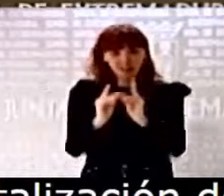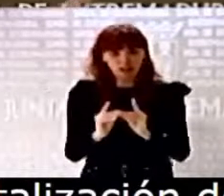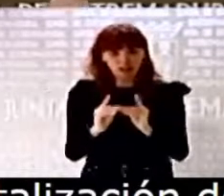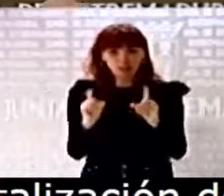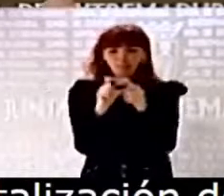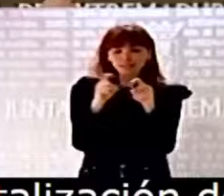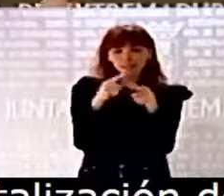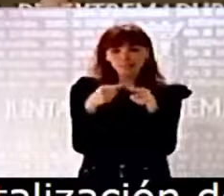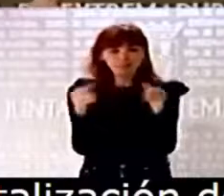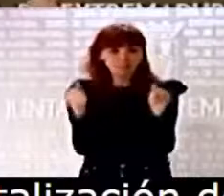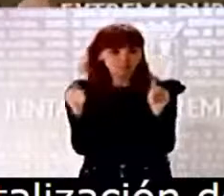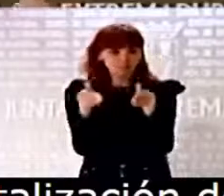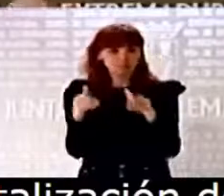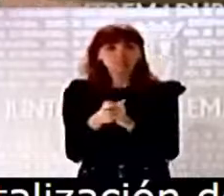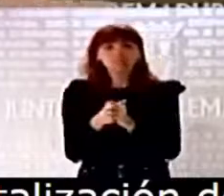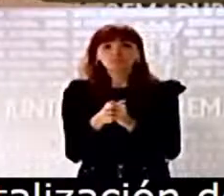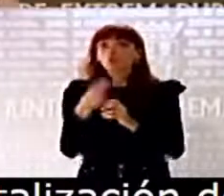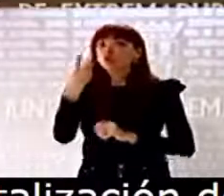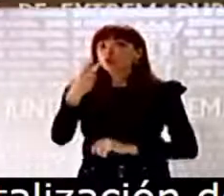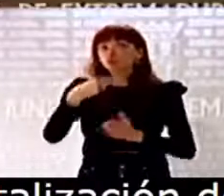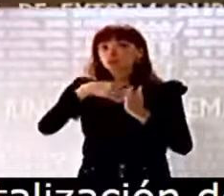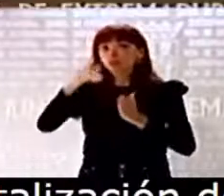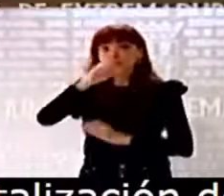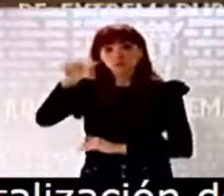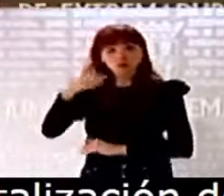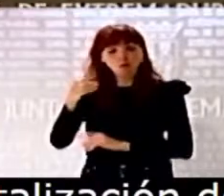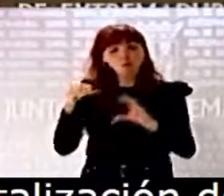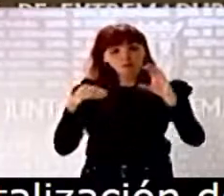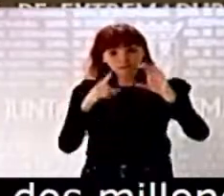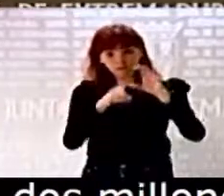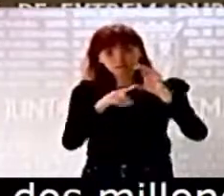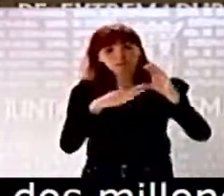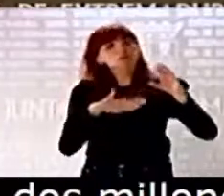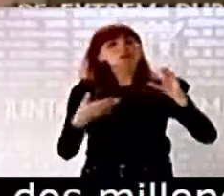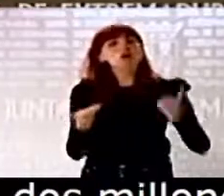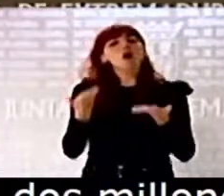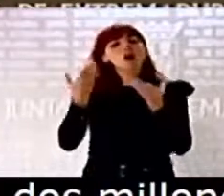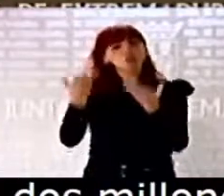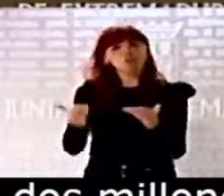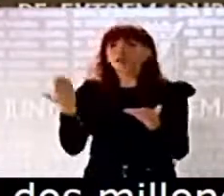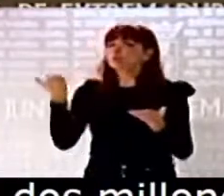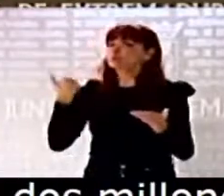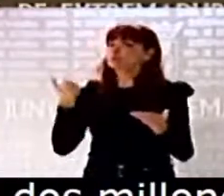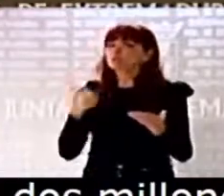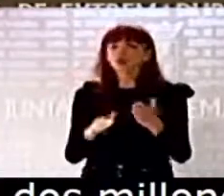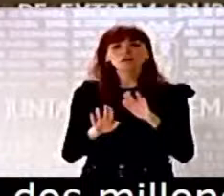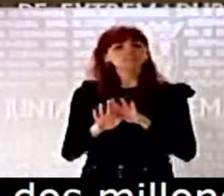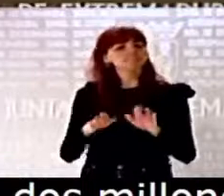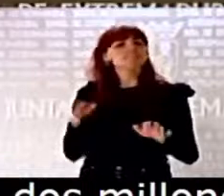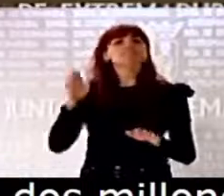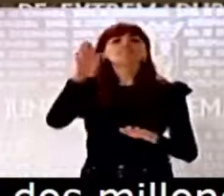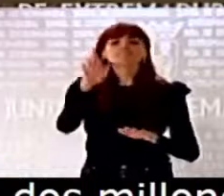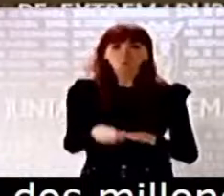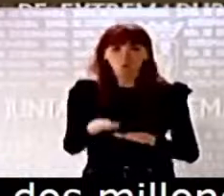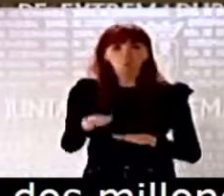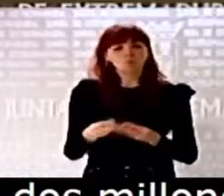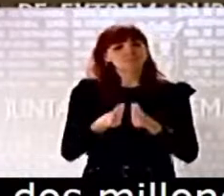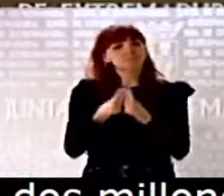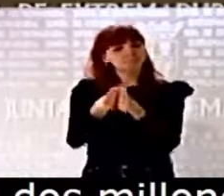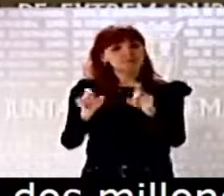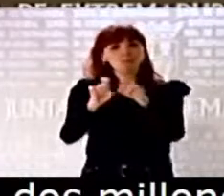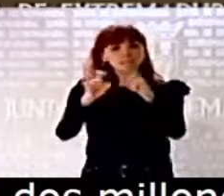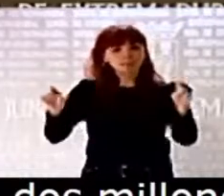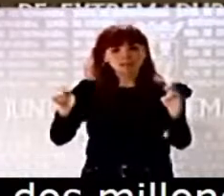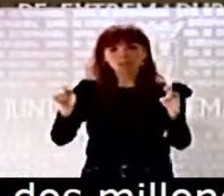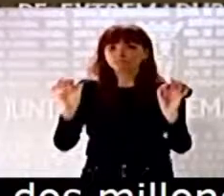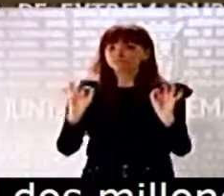empresa. Con estos 2 millones de euros pretendemos dar el salto a esa digitalización, acompañar a las pymes y, en definitiva,